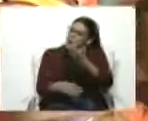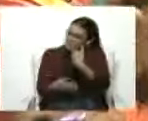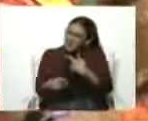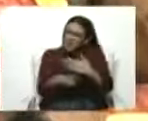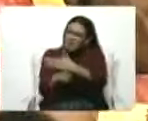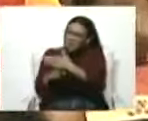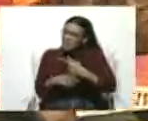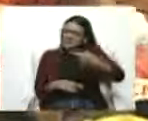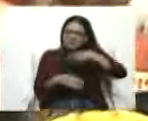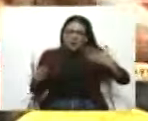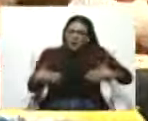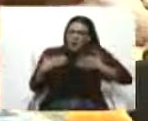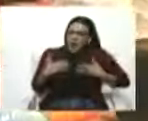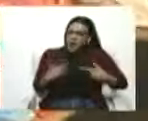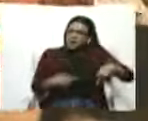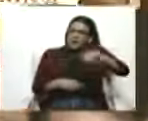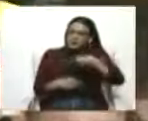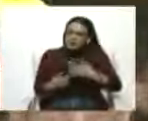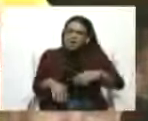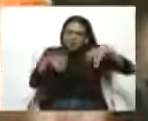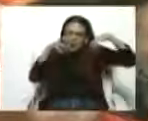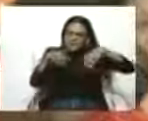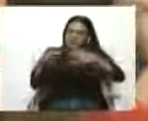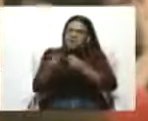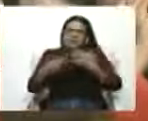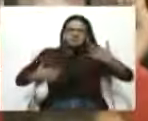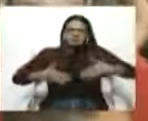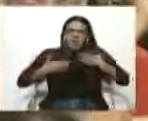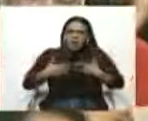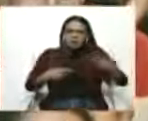para acá con nosotros, venga a marchar con alegría,